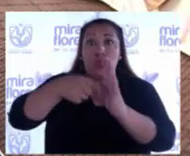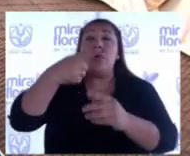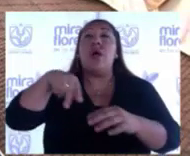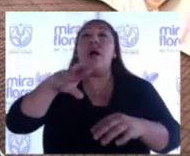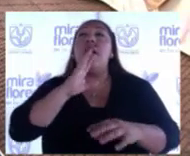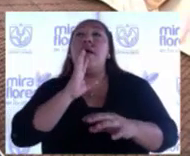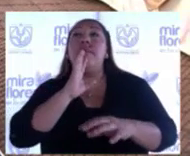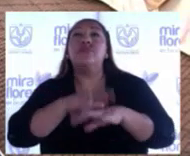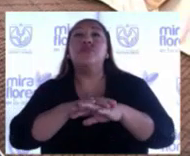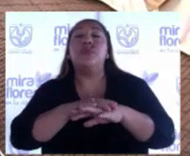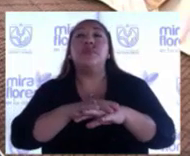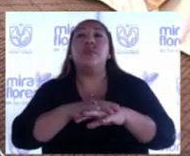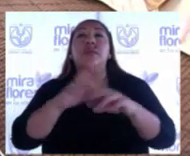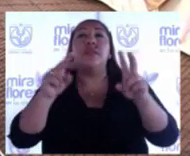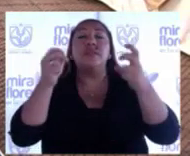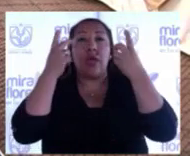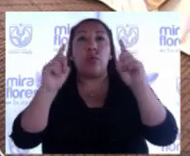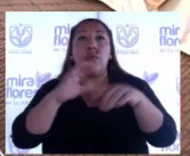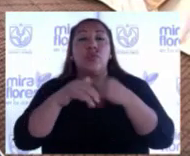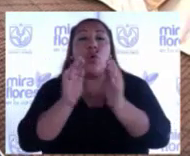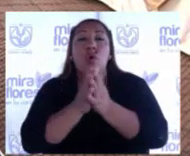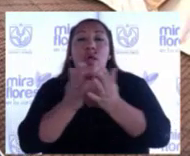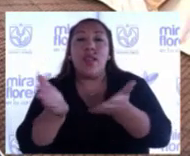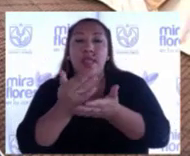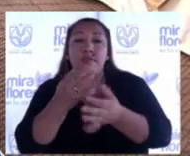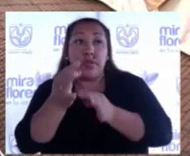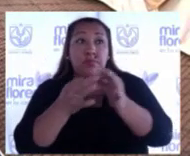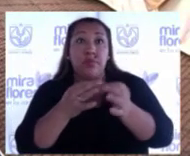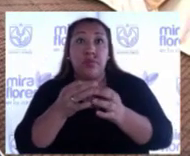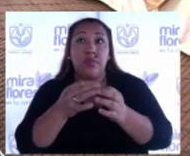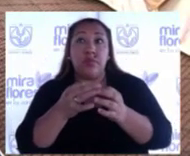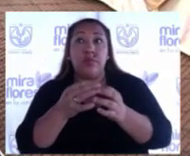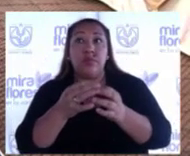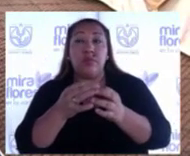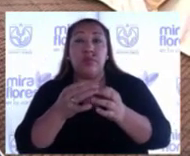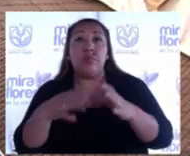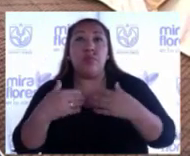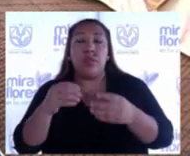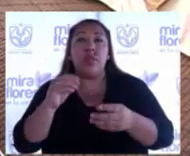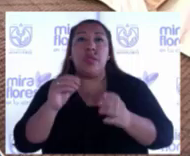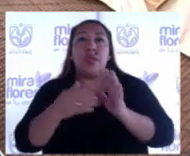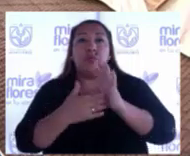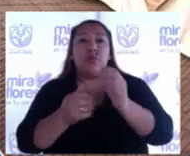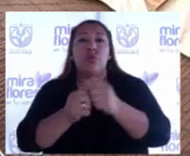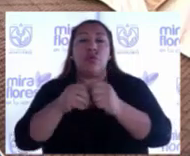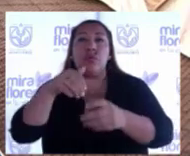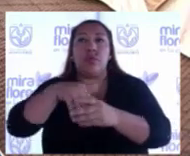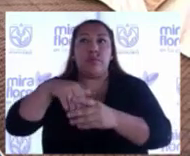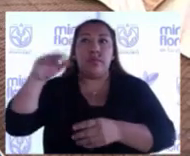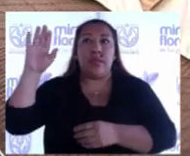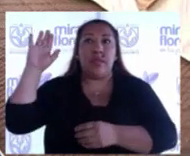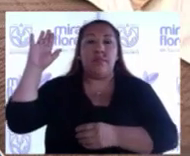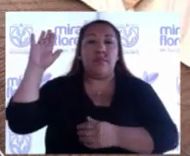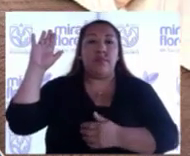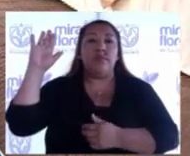esta aceptación de los libros que se han mencionado, sírvanse expresarlo en señal de